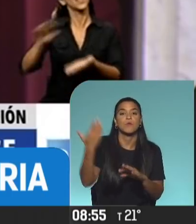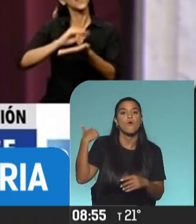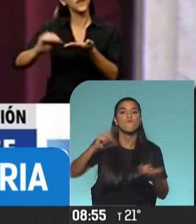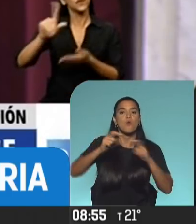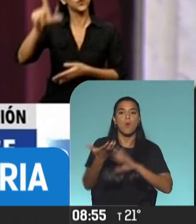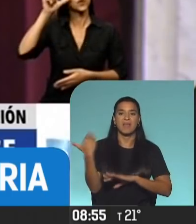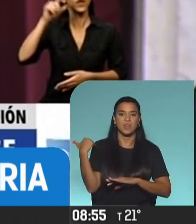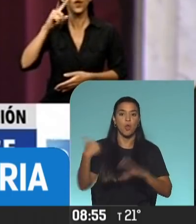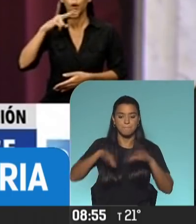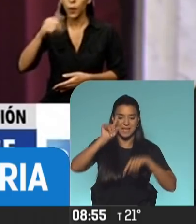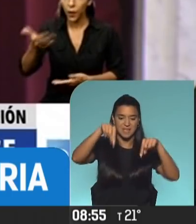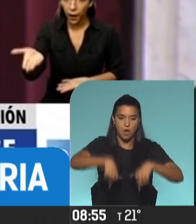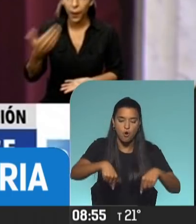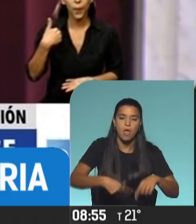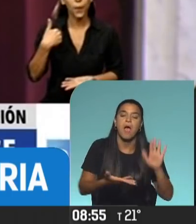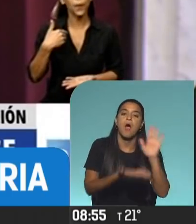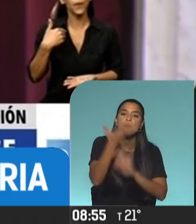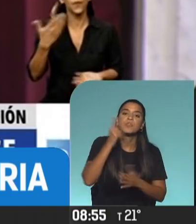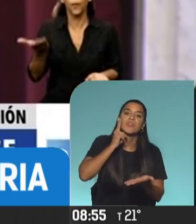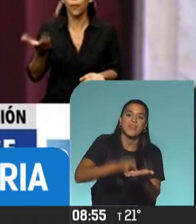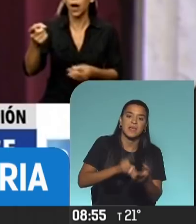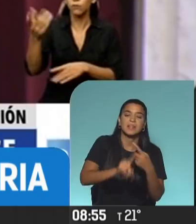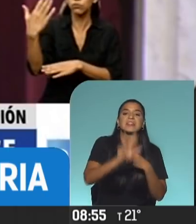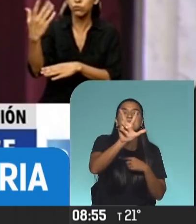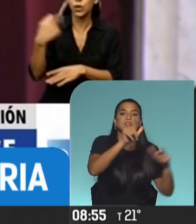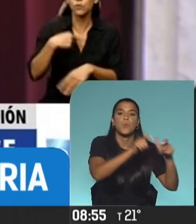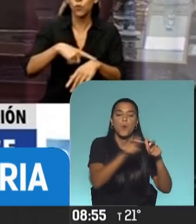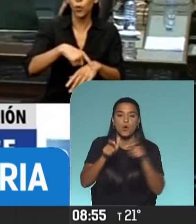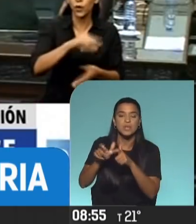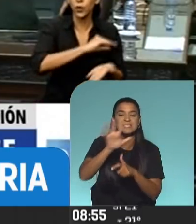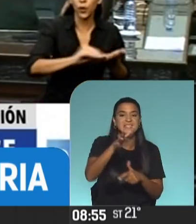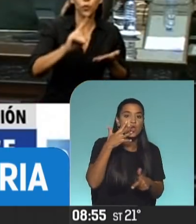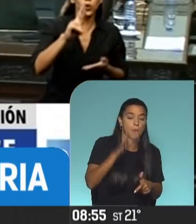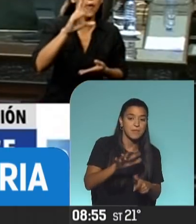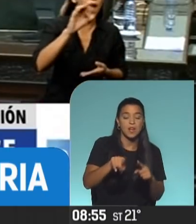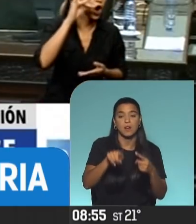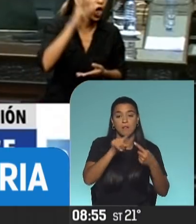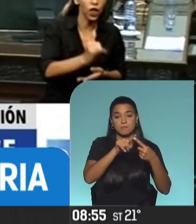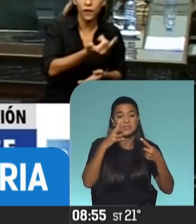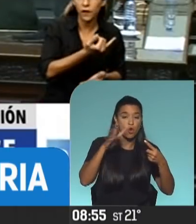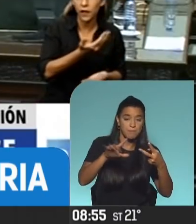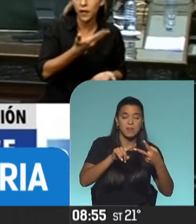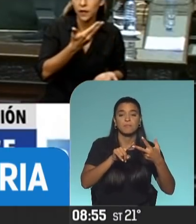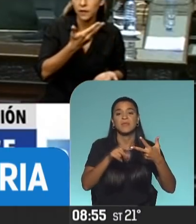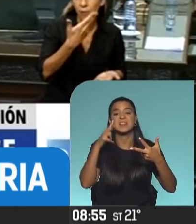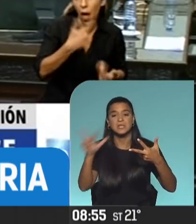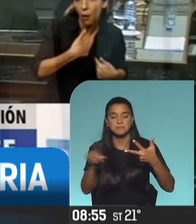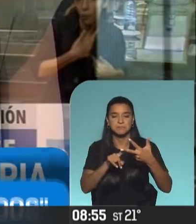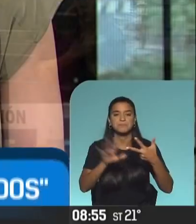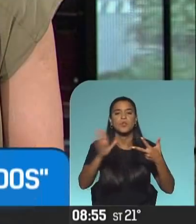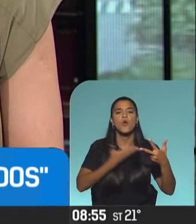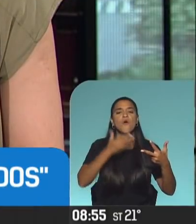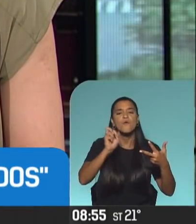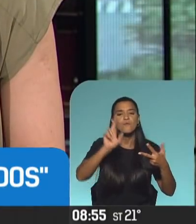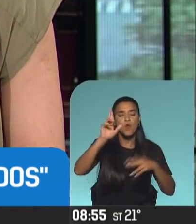fórmula anterior, entre los aumentos por decreto y los tres bonos, los dos de 5.000 y el de 3.000 pesos. Fernanda, acá Florencia